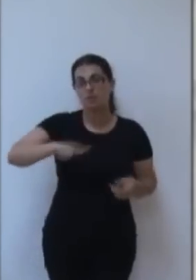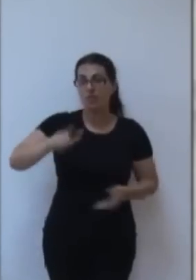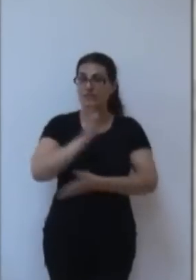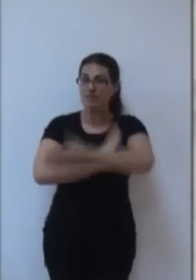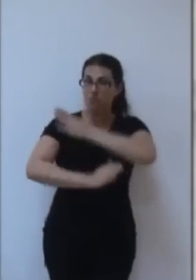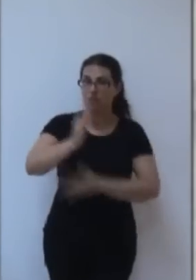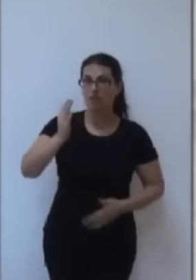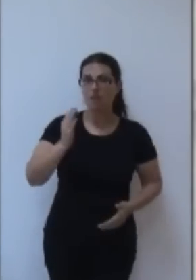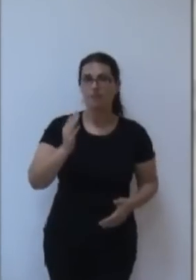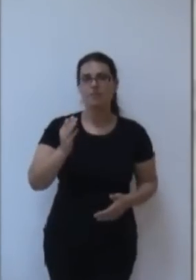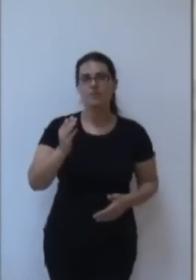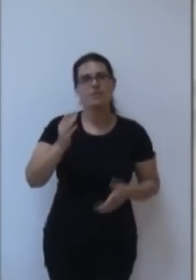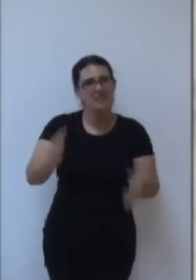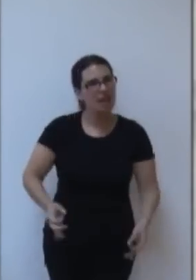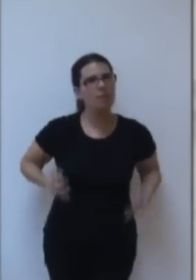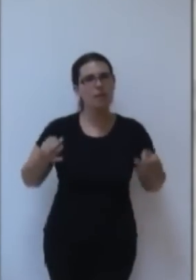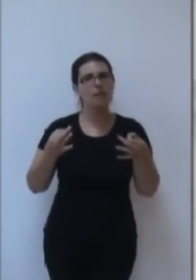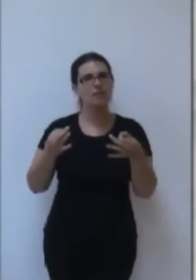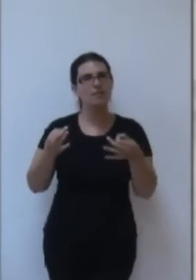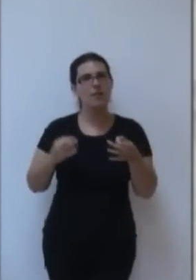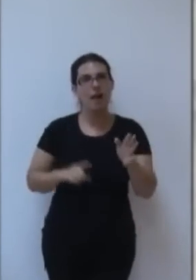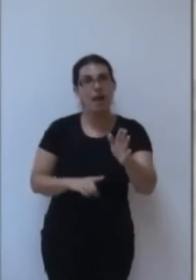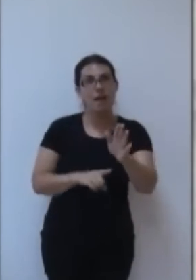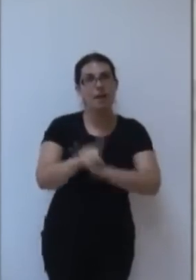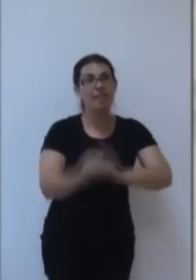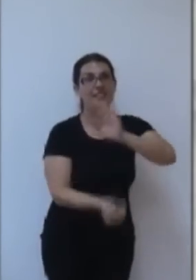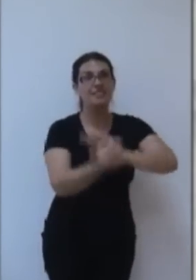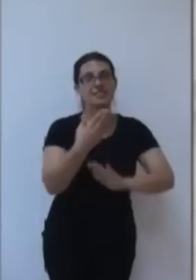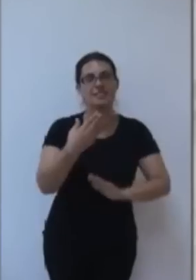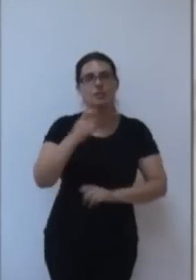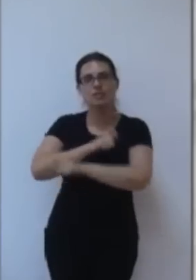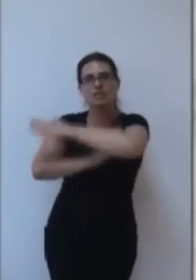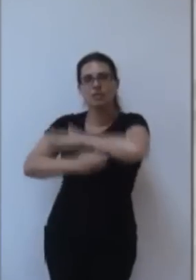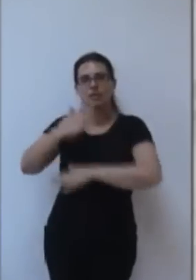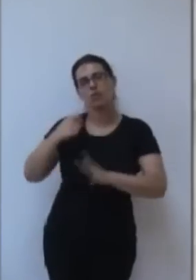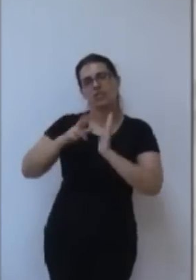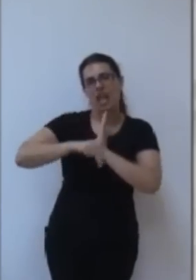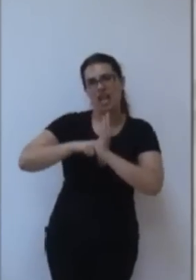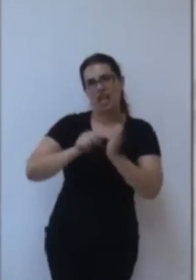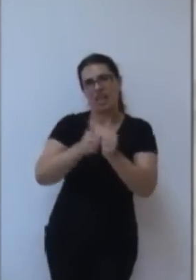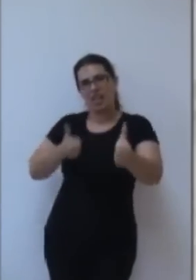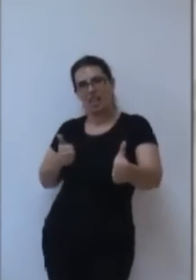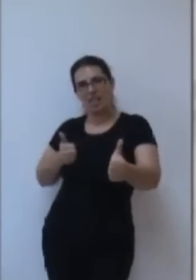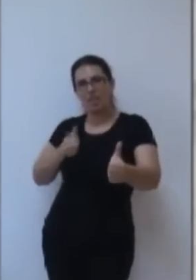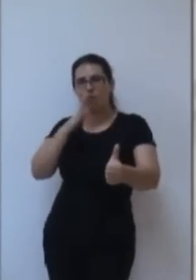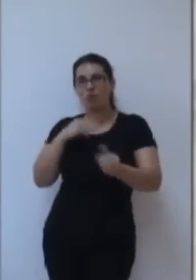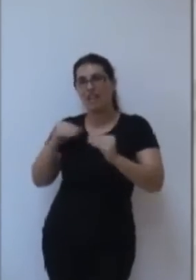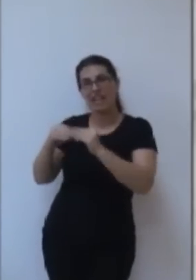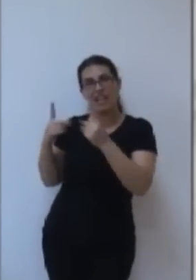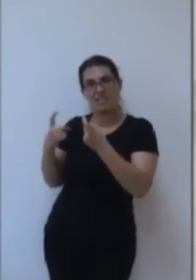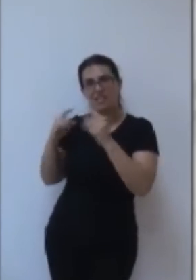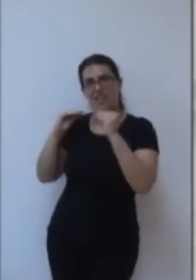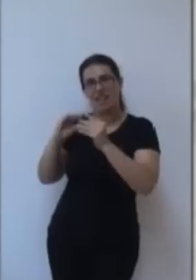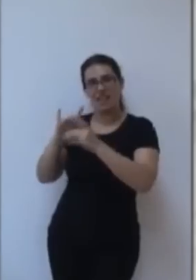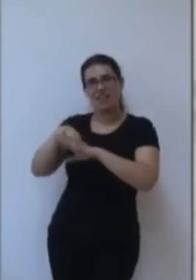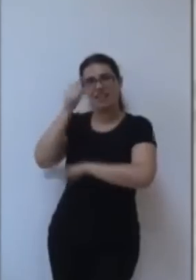llegar tarde, ¿no? a los avances, ¿no? Porque no se han contado con sus especiales necesidades a